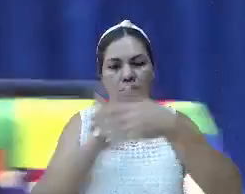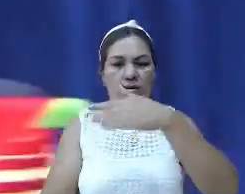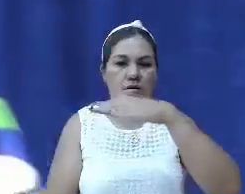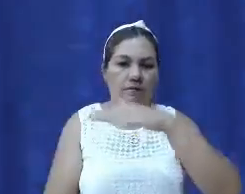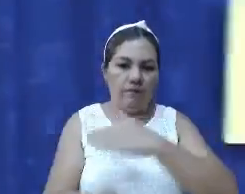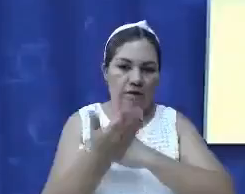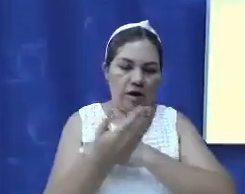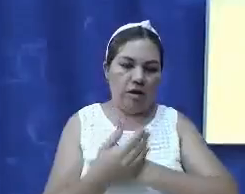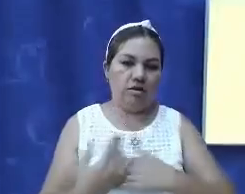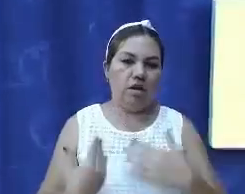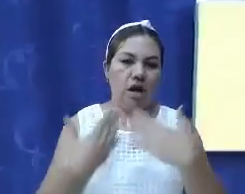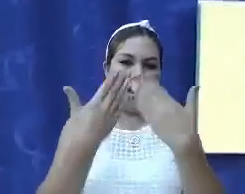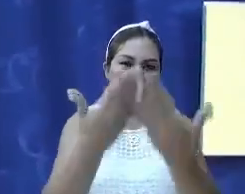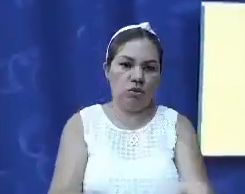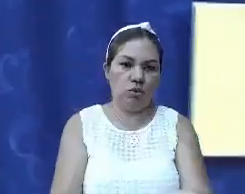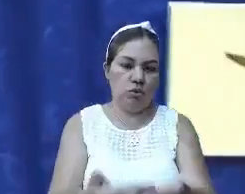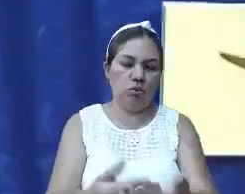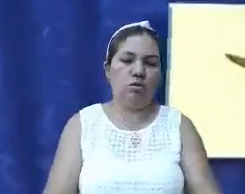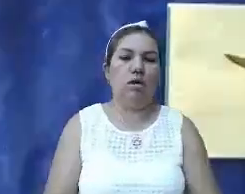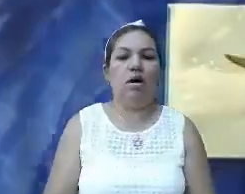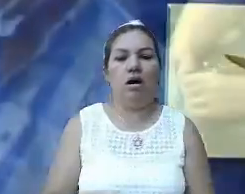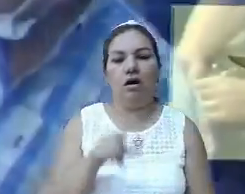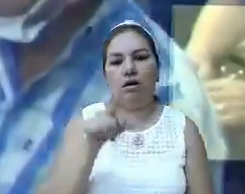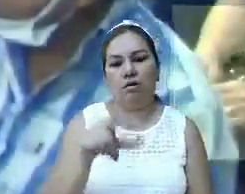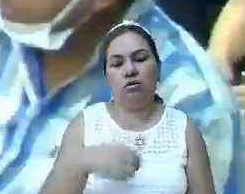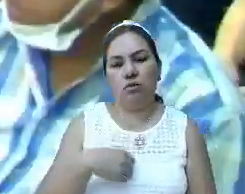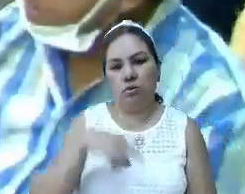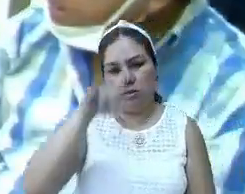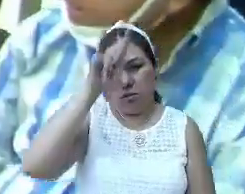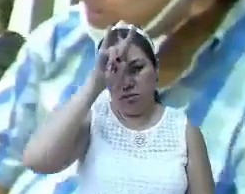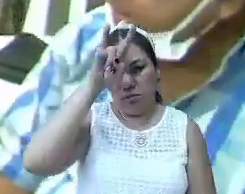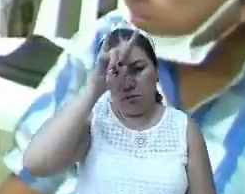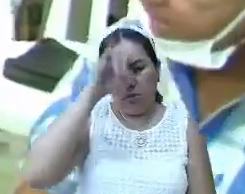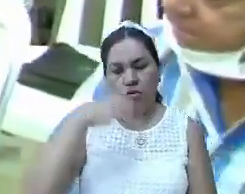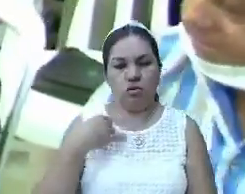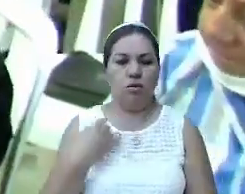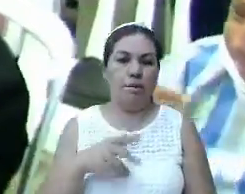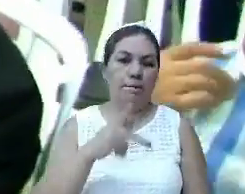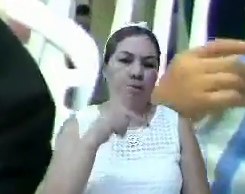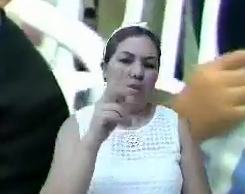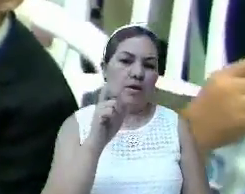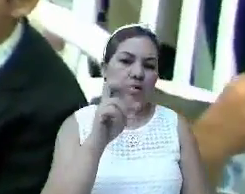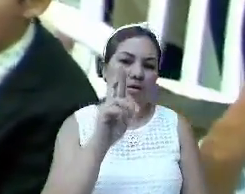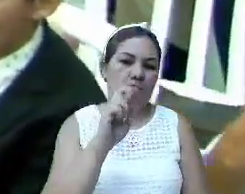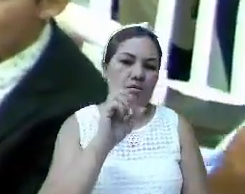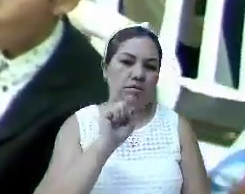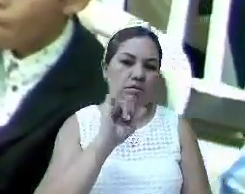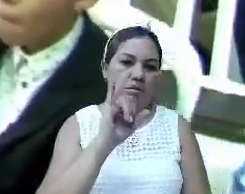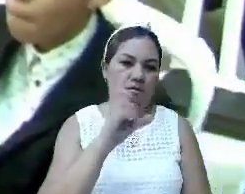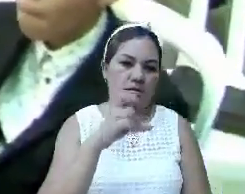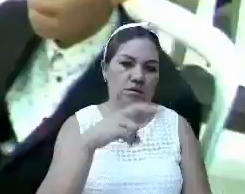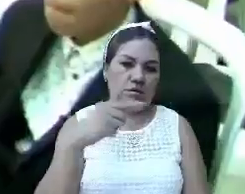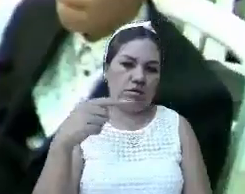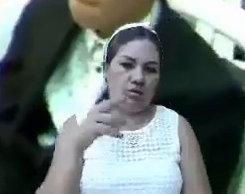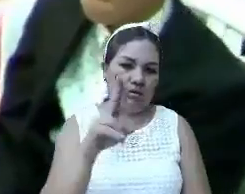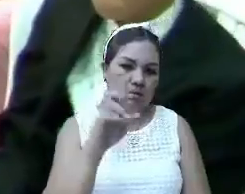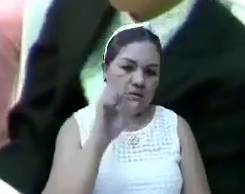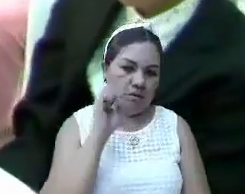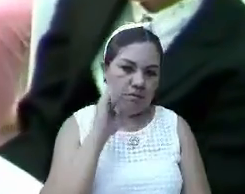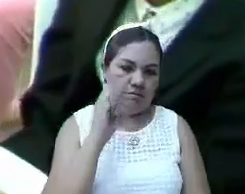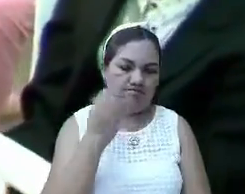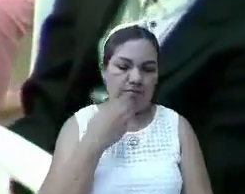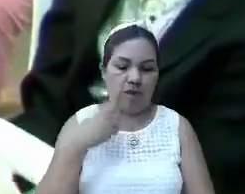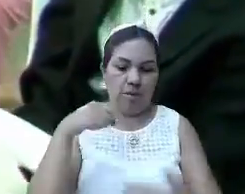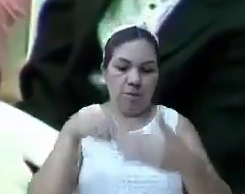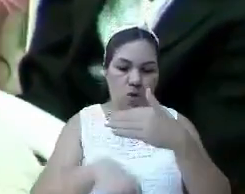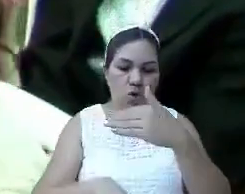El ángel de Yahweh persigue a tus enemigos. El ángel de Yahweh abre los pozos de abismo